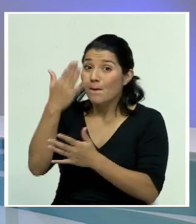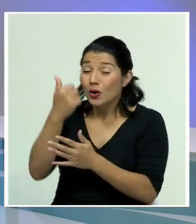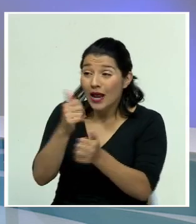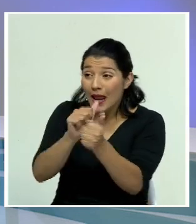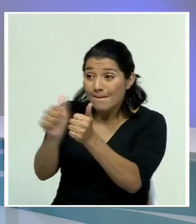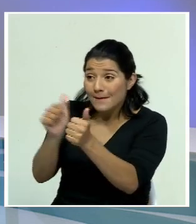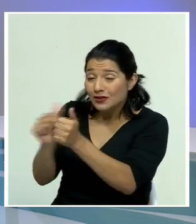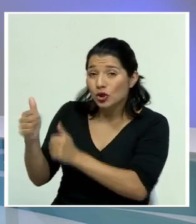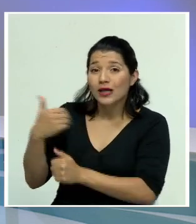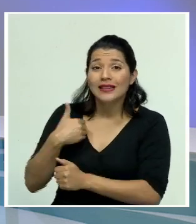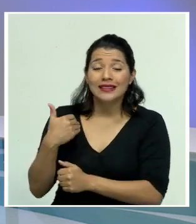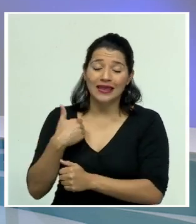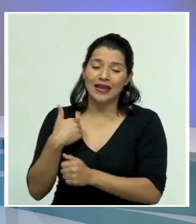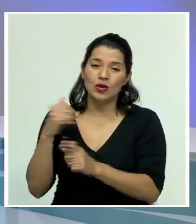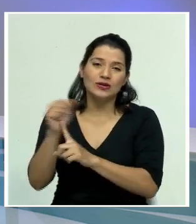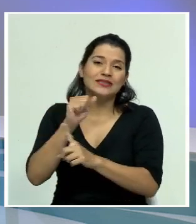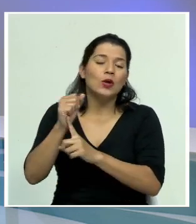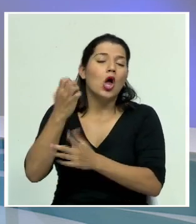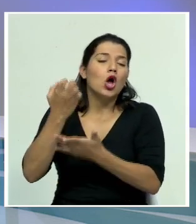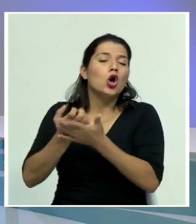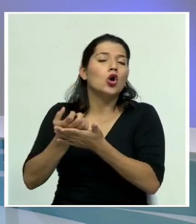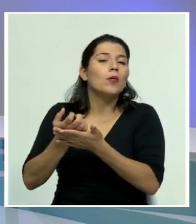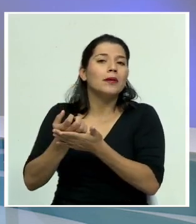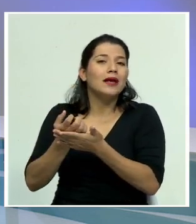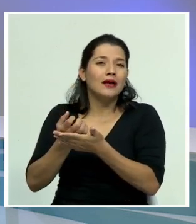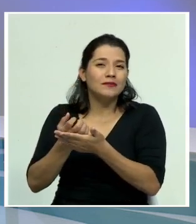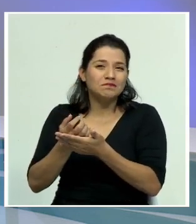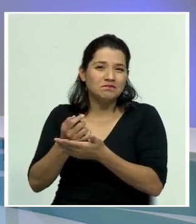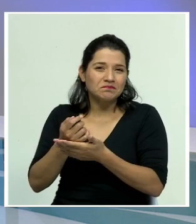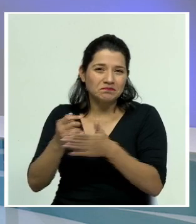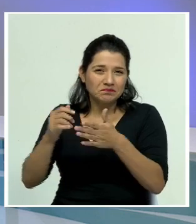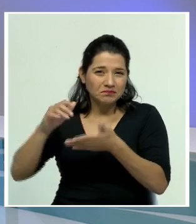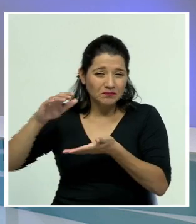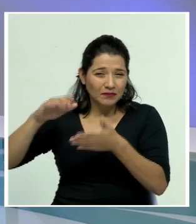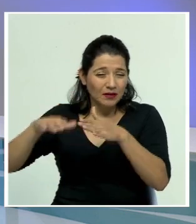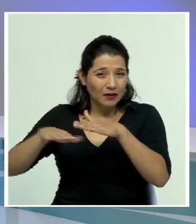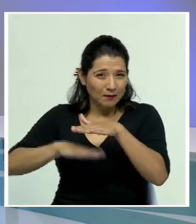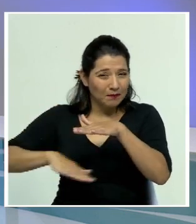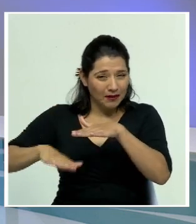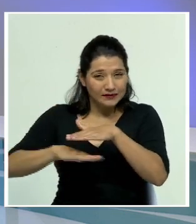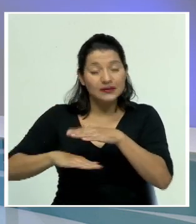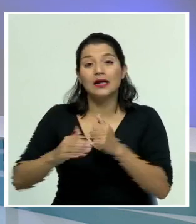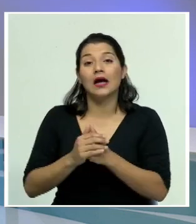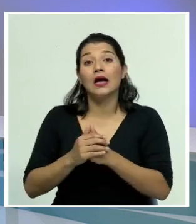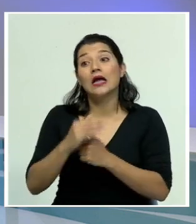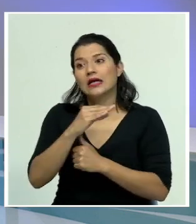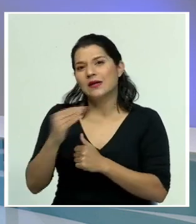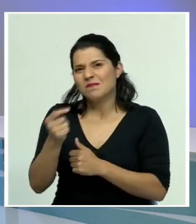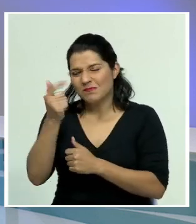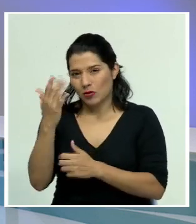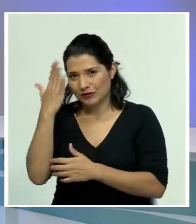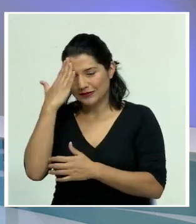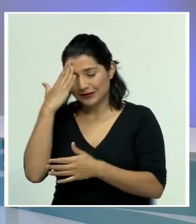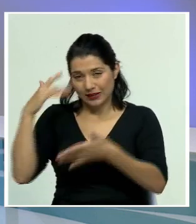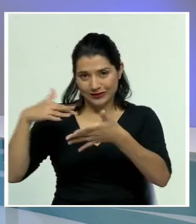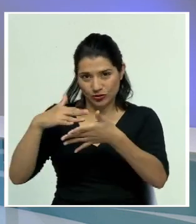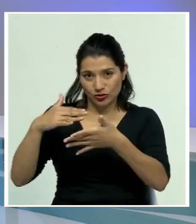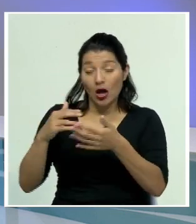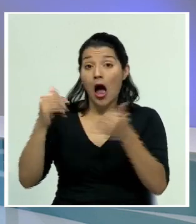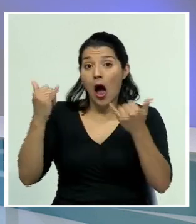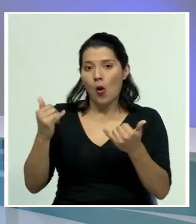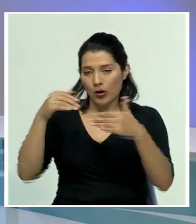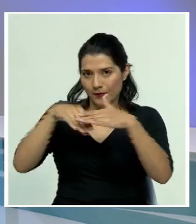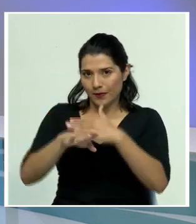mayoría tienen bajo nivel económico y educativo. En la tercera entrega de este reportaje nos adentramos a esta oficina